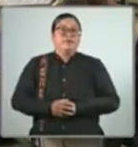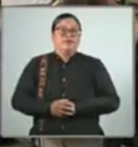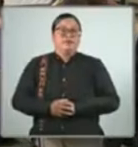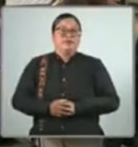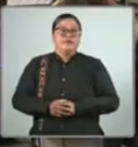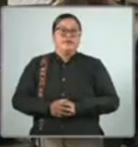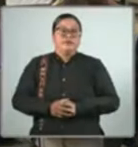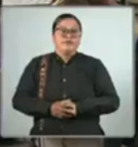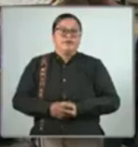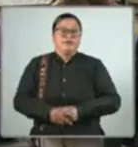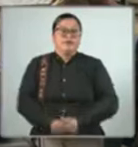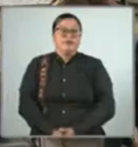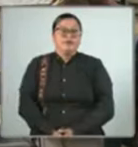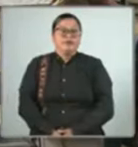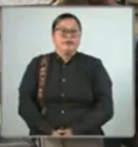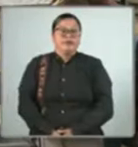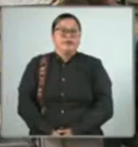continuamos ahorita.